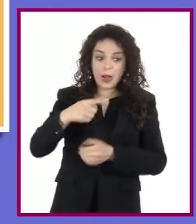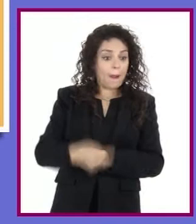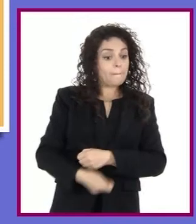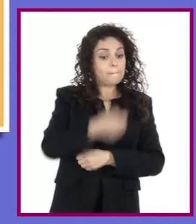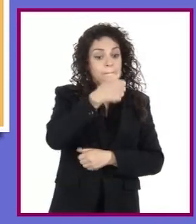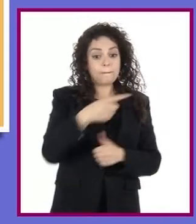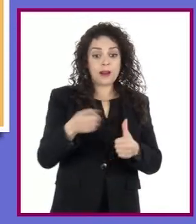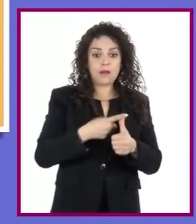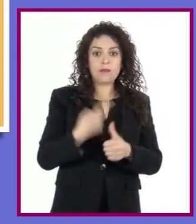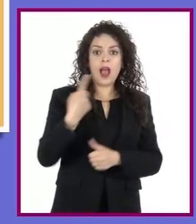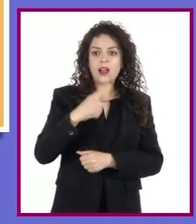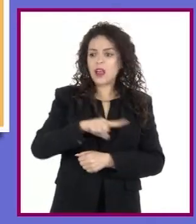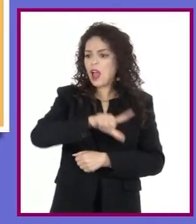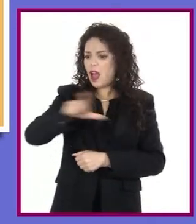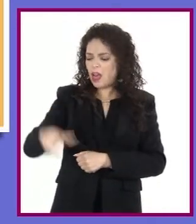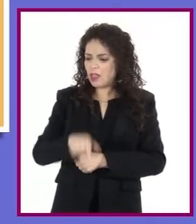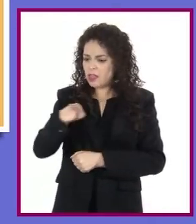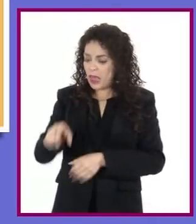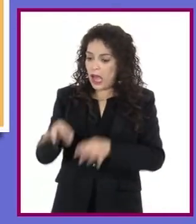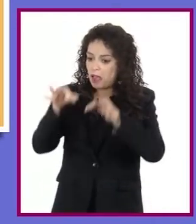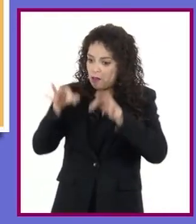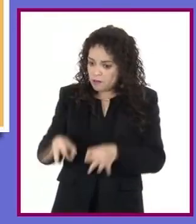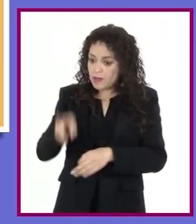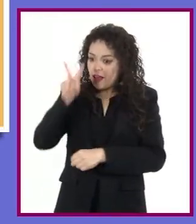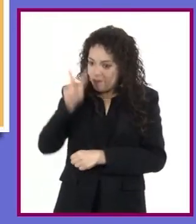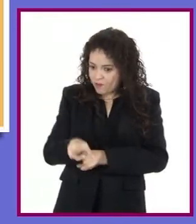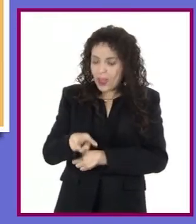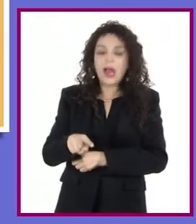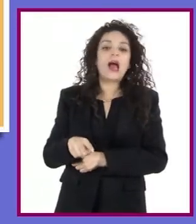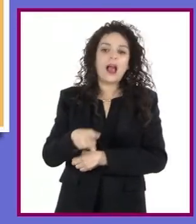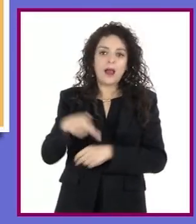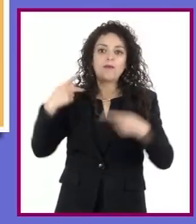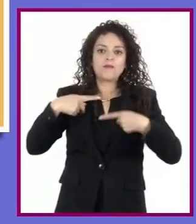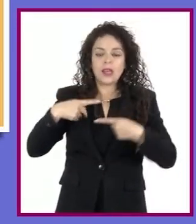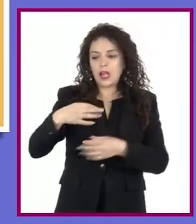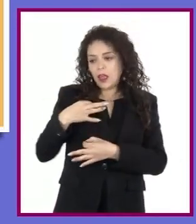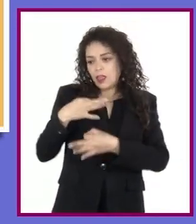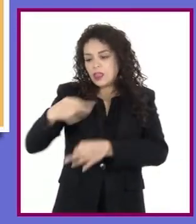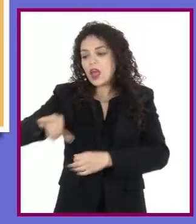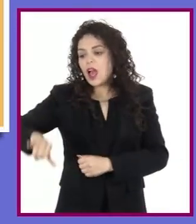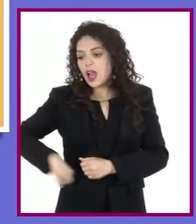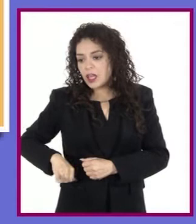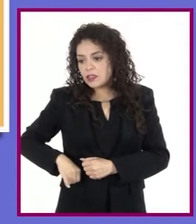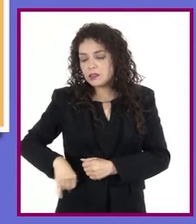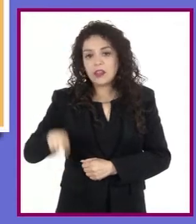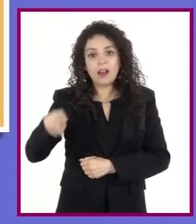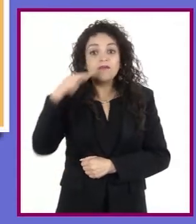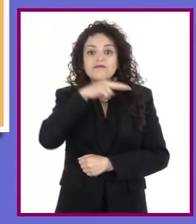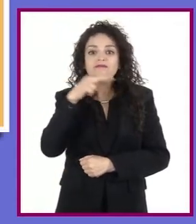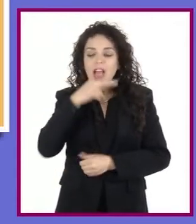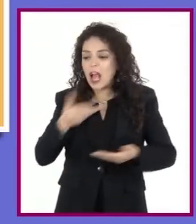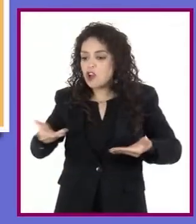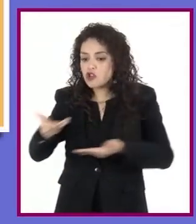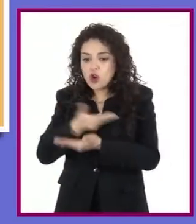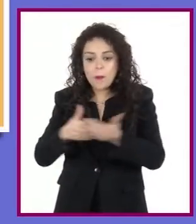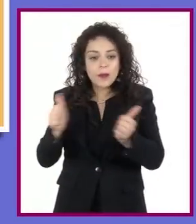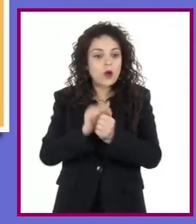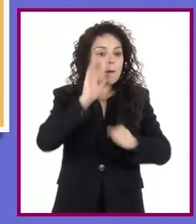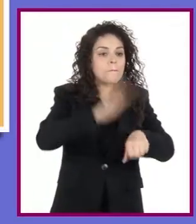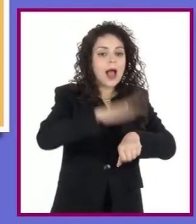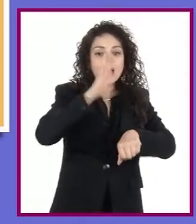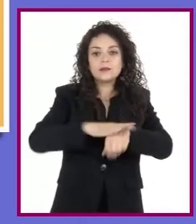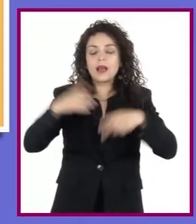objetivos, despiertan gran interés del público, que rápidamente se encarga de compartirlo con sus contactos. Muy